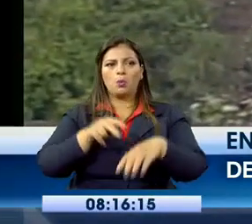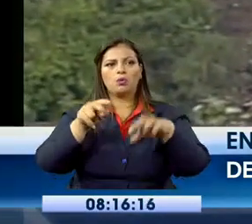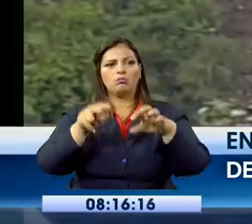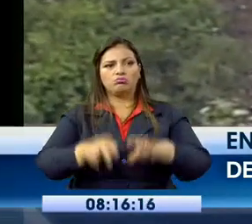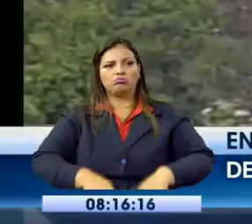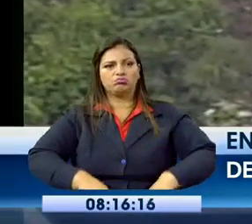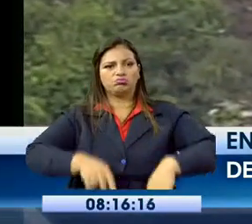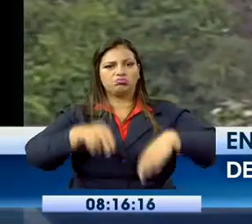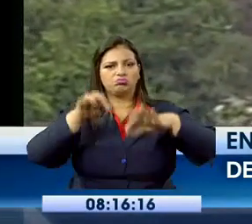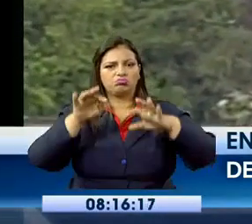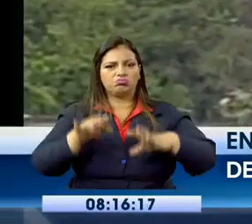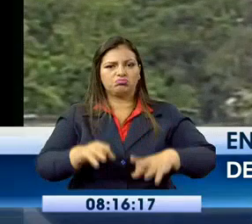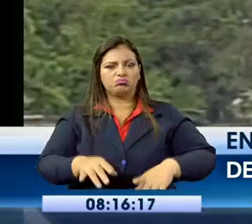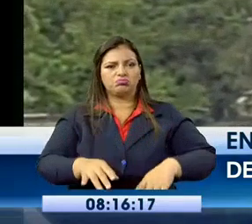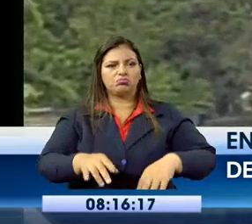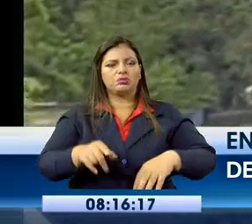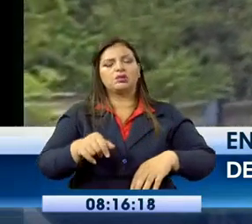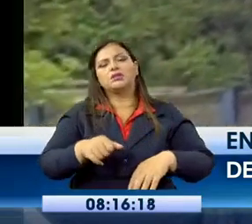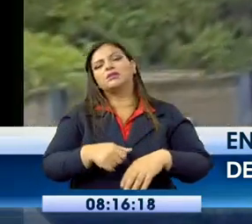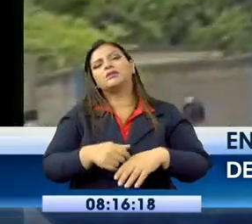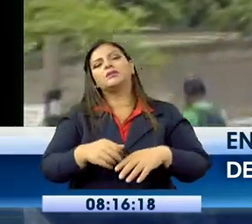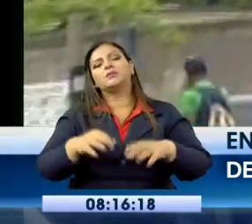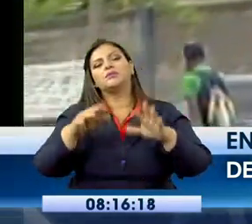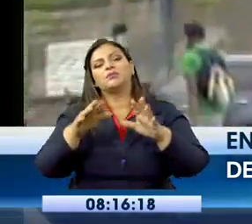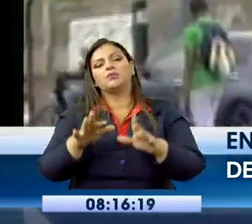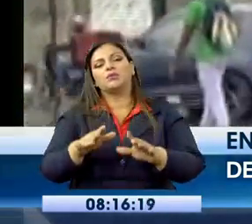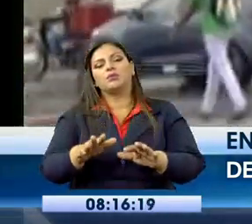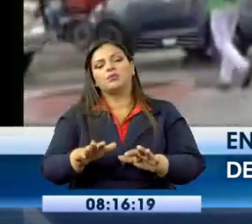de esta agua lodosa, tierrosa y con restos pétreos,